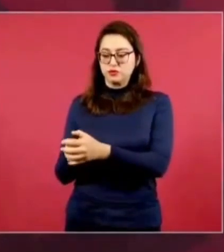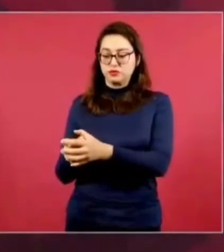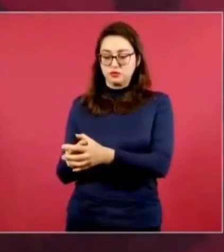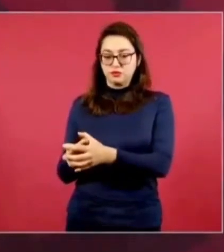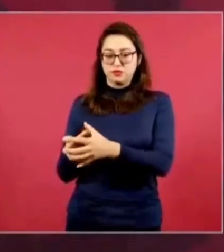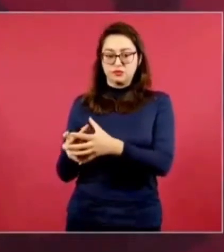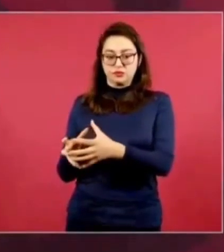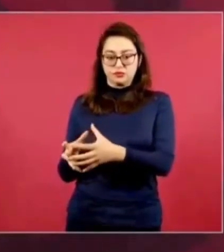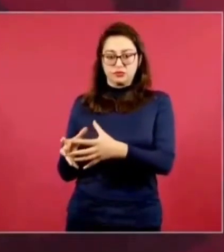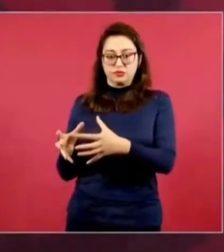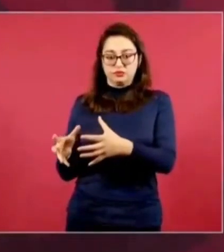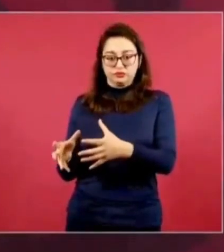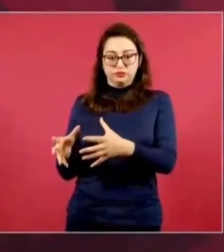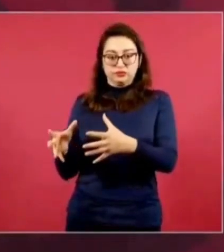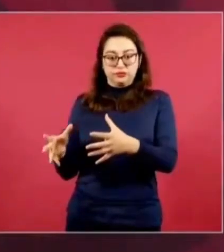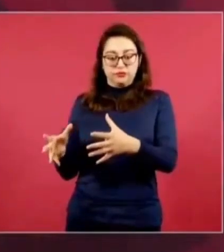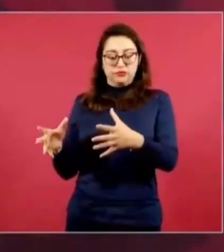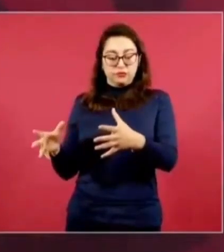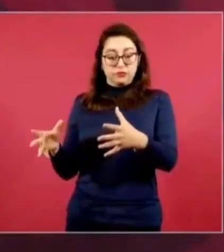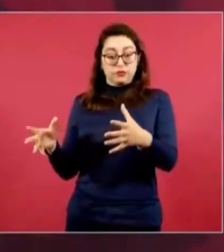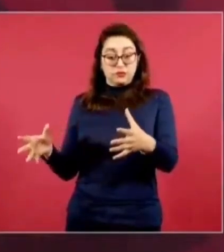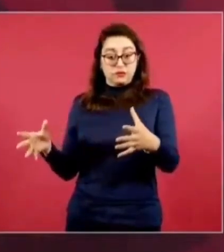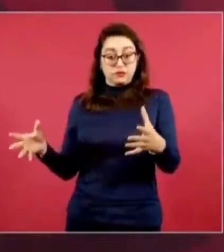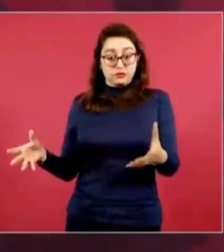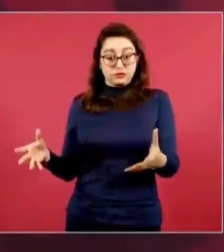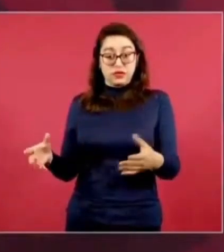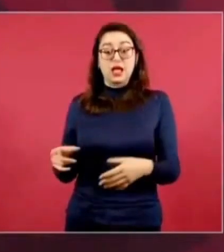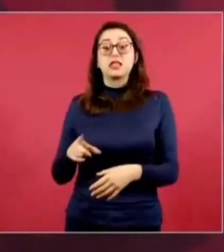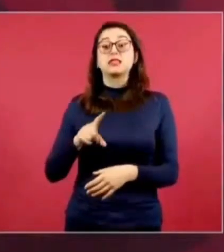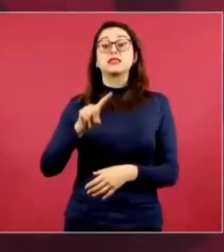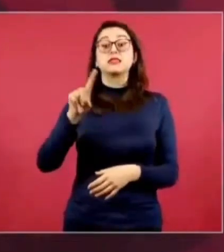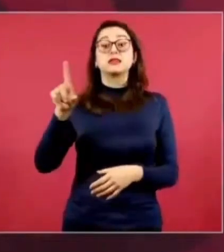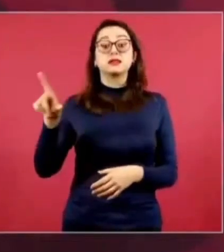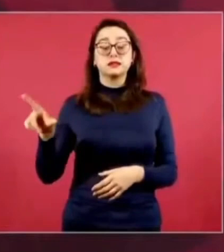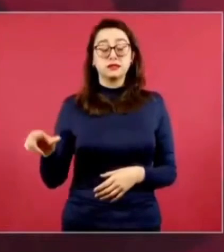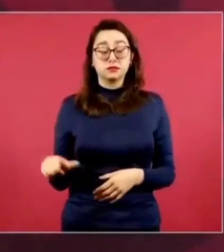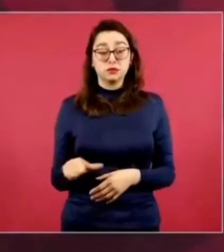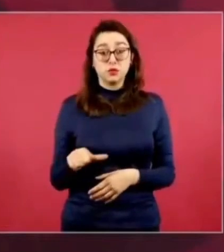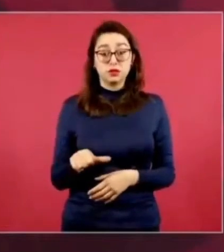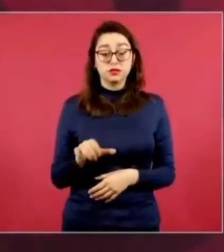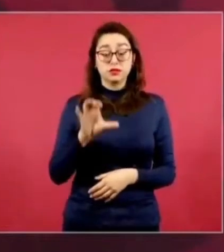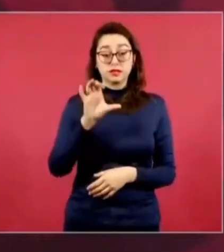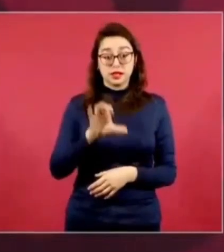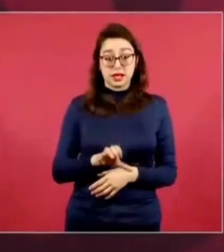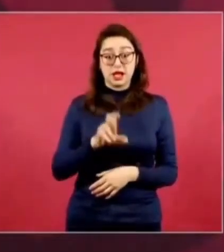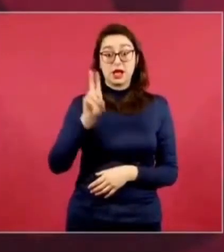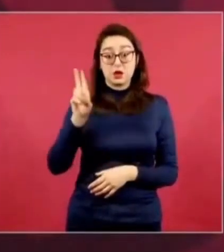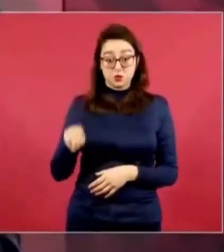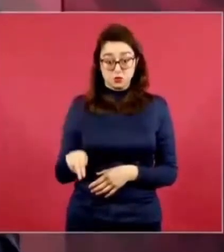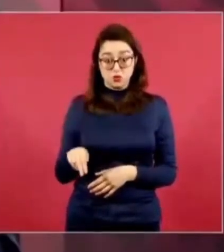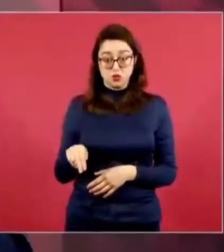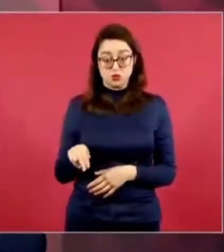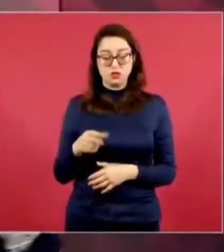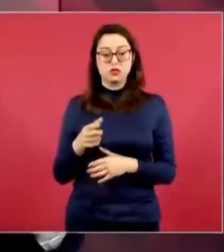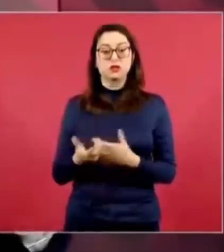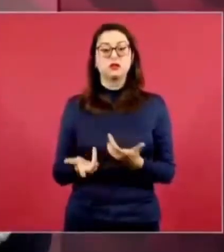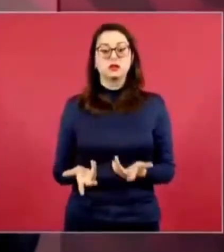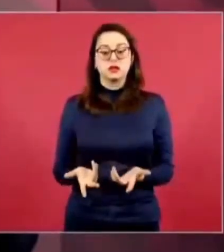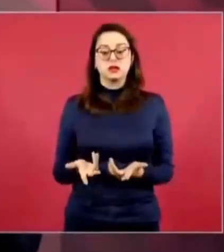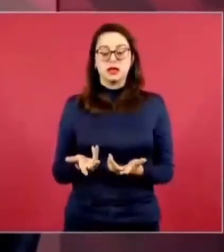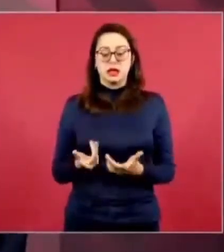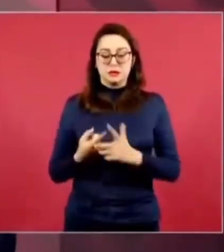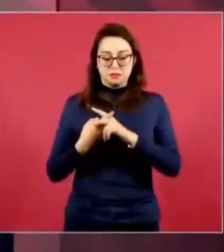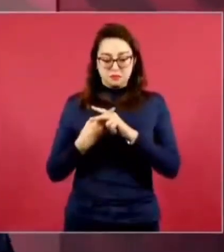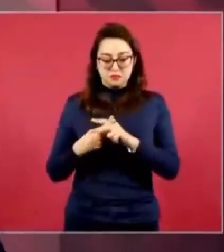casi cuando inicia el auge de Cancún a finales de los 60 inicia también